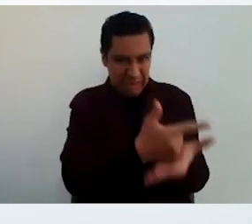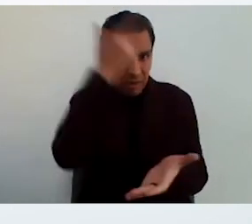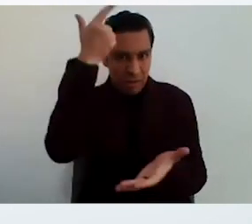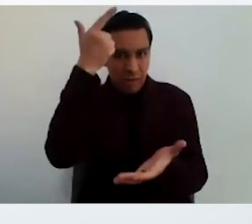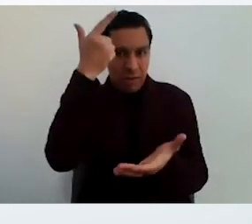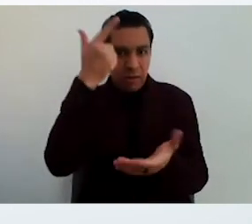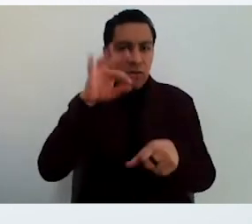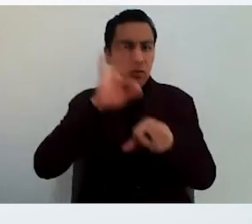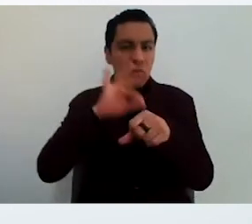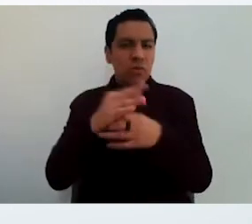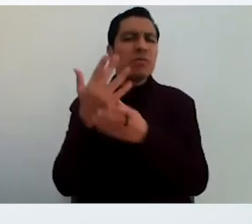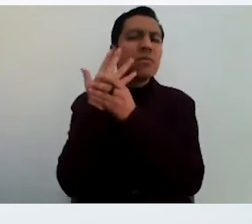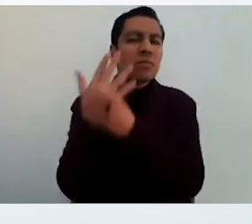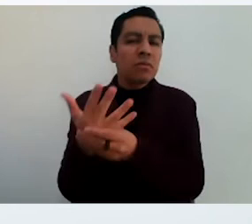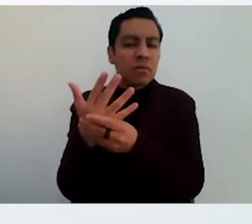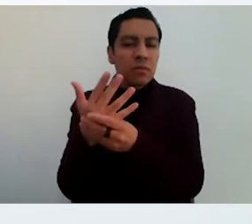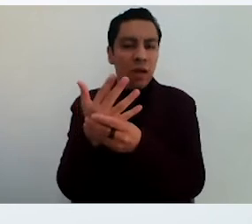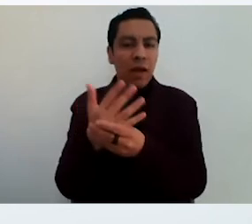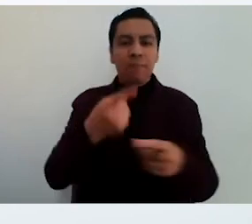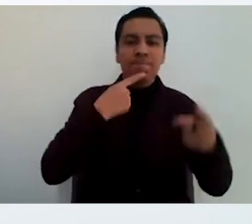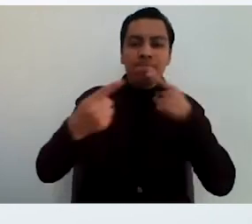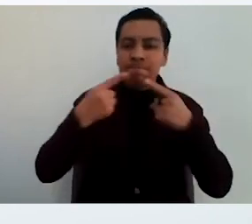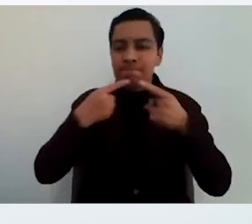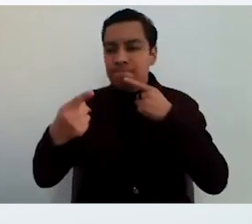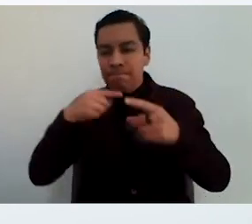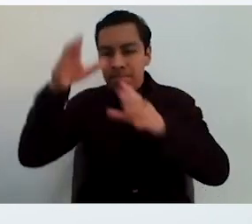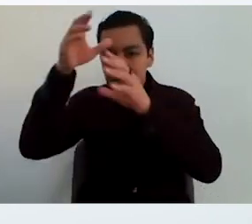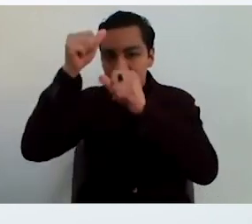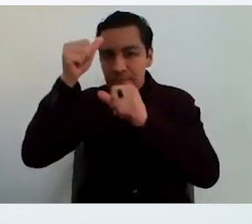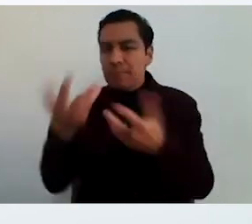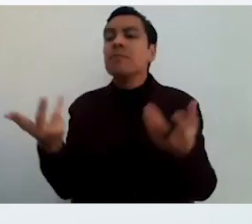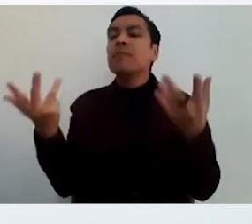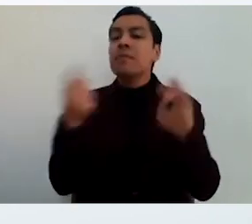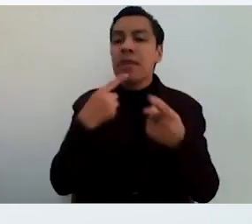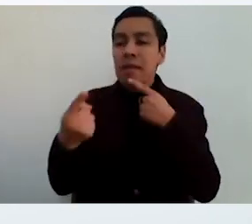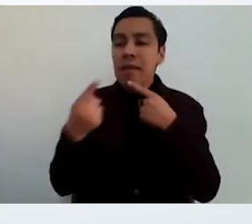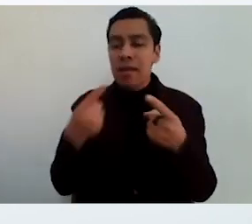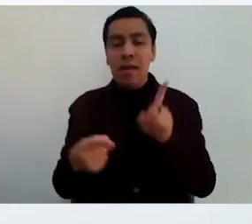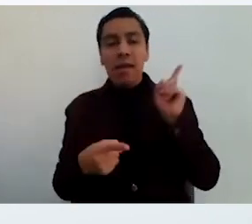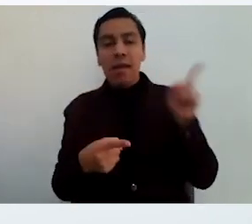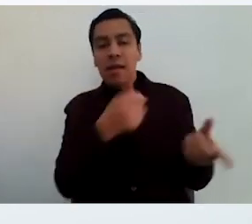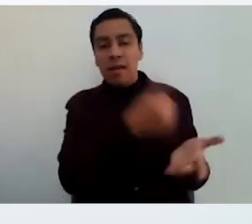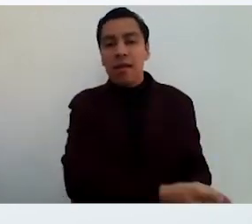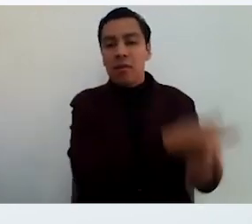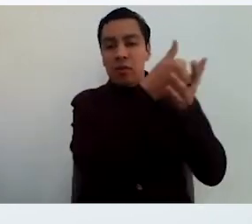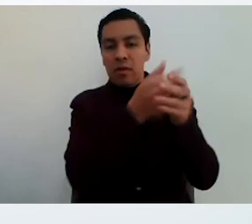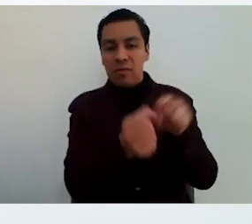que al consenso en que se está llegando en el terreno de la práctica de la especialidad